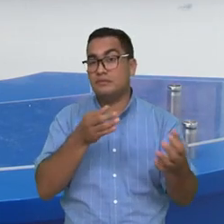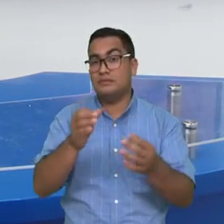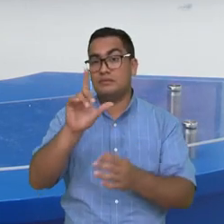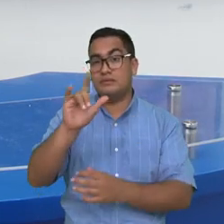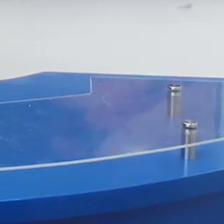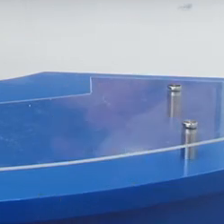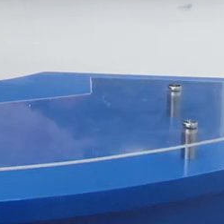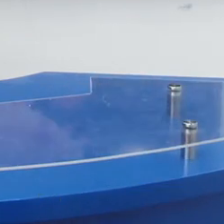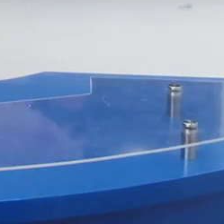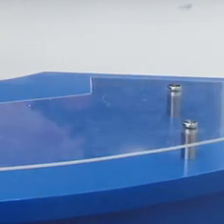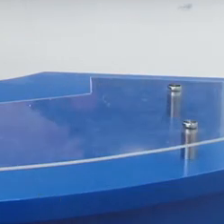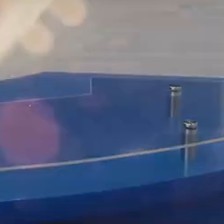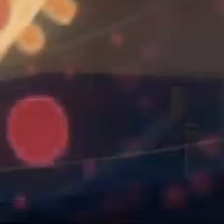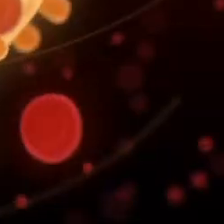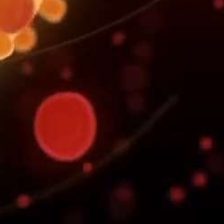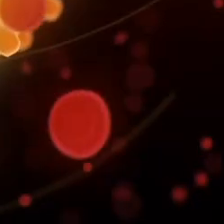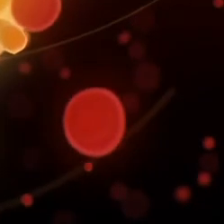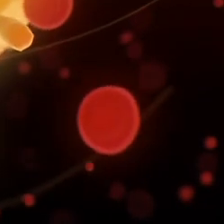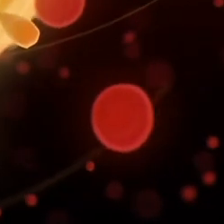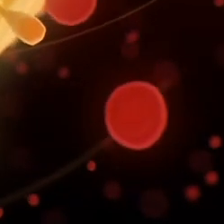de este reporte.